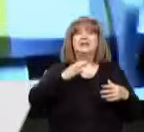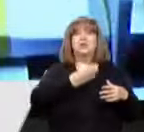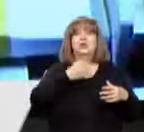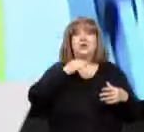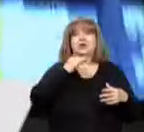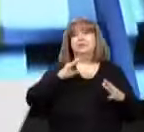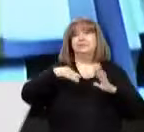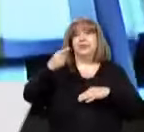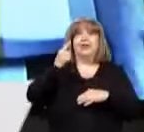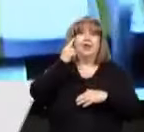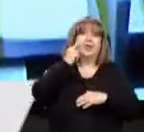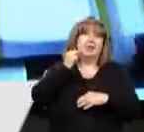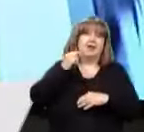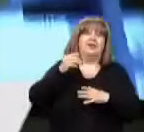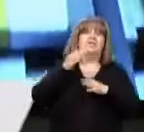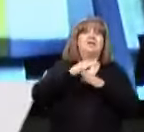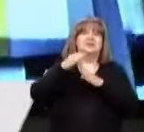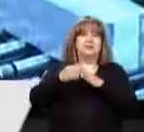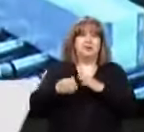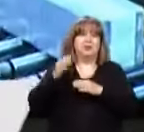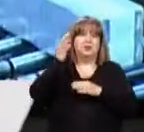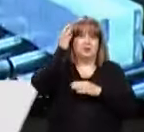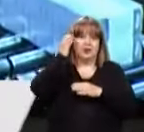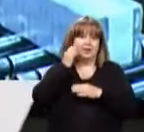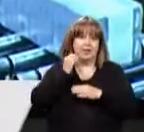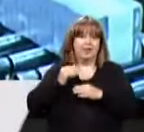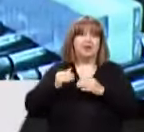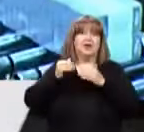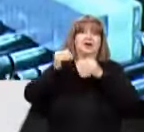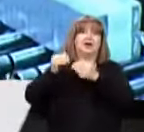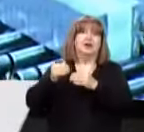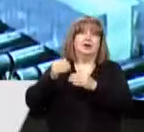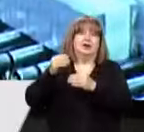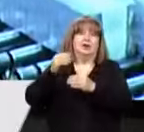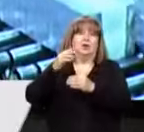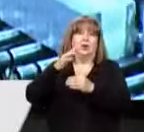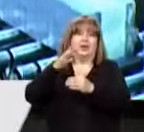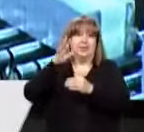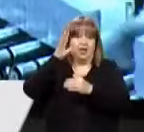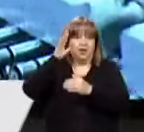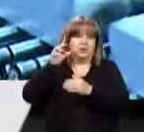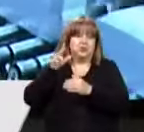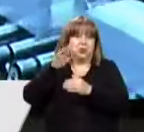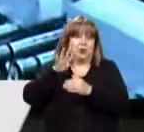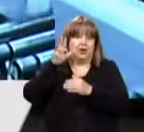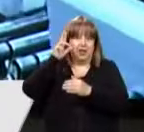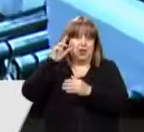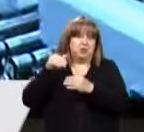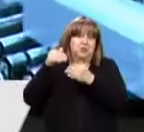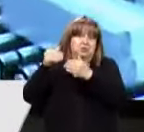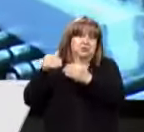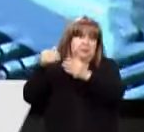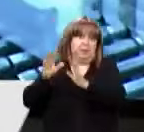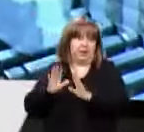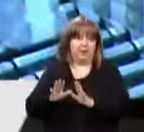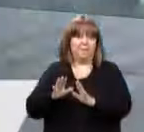lo rescato en el día del vencimiento Y si voy promediando los vencimientos Está bueno porque me va generando una flexibilidad en la semana